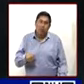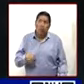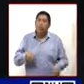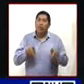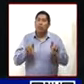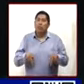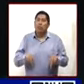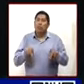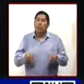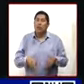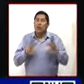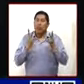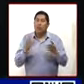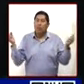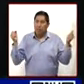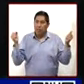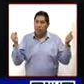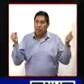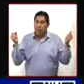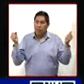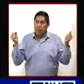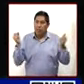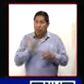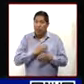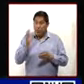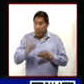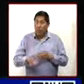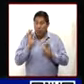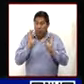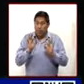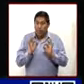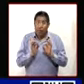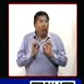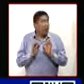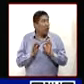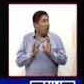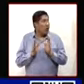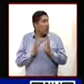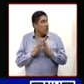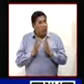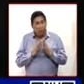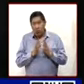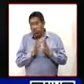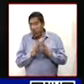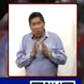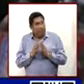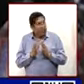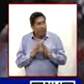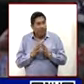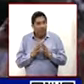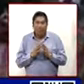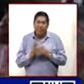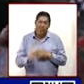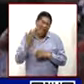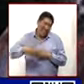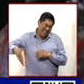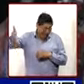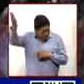que están desaparecidas, ¿no? Sí. ¿Te parece que cumple una muy buena función? Y no, porque son de fechas muy antiguas.